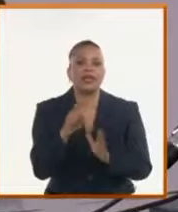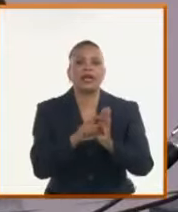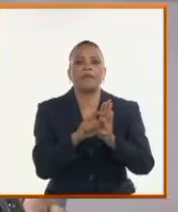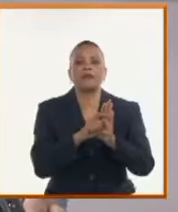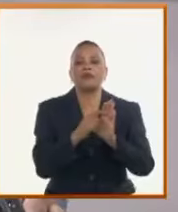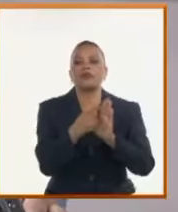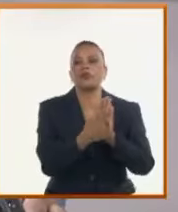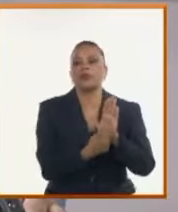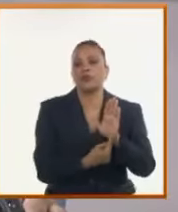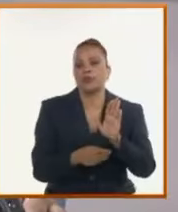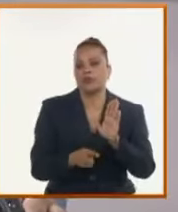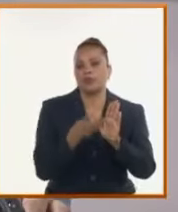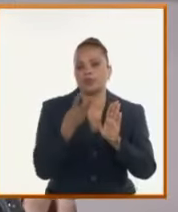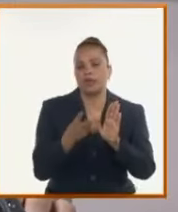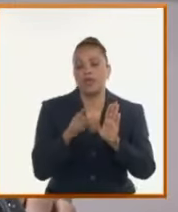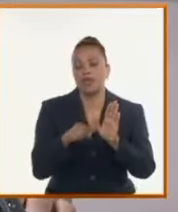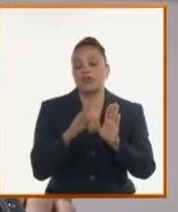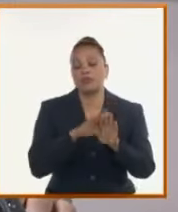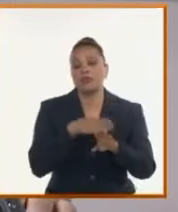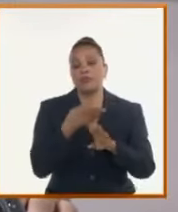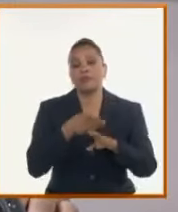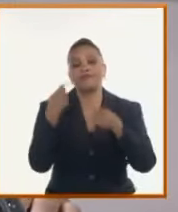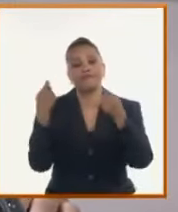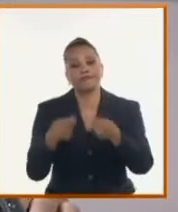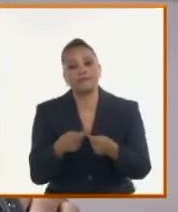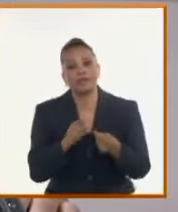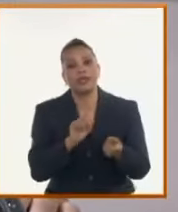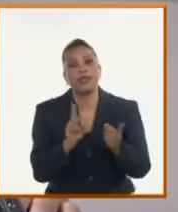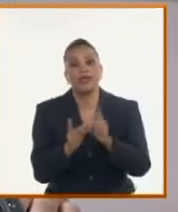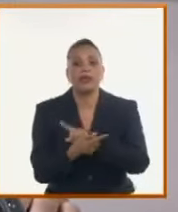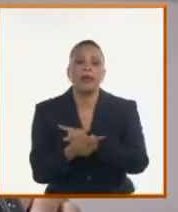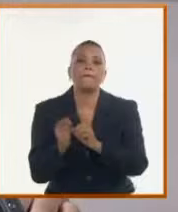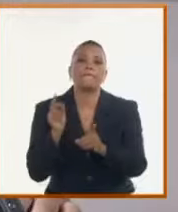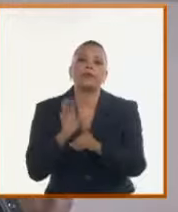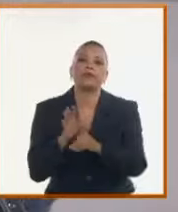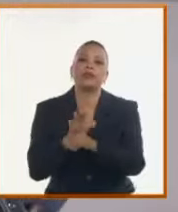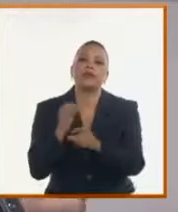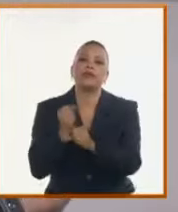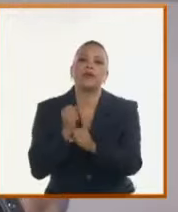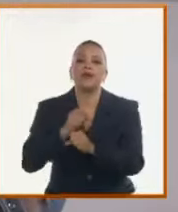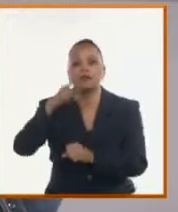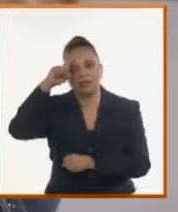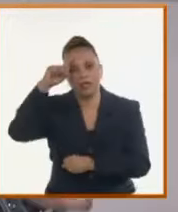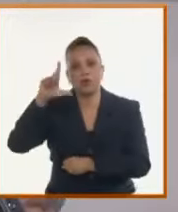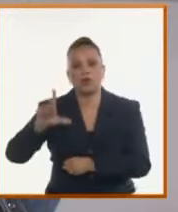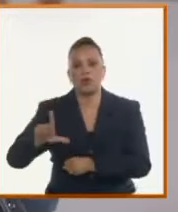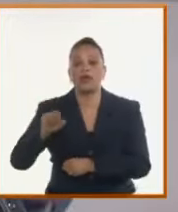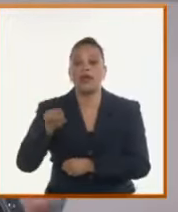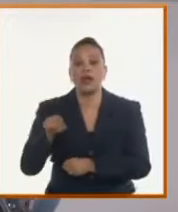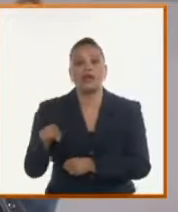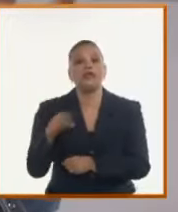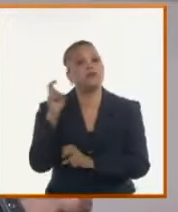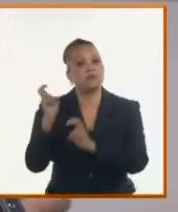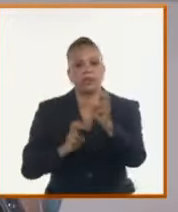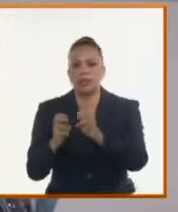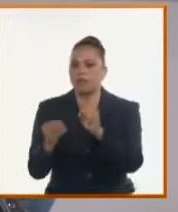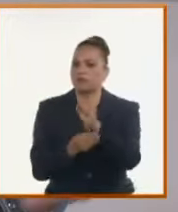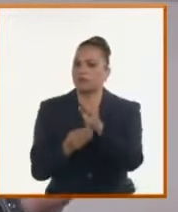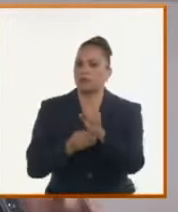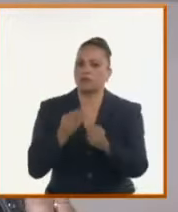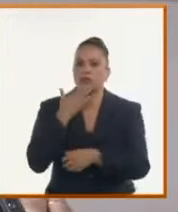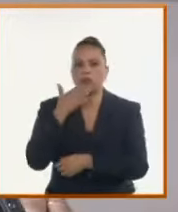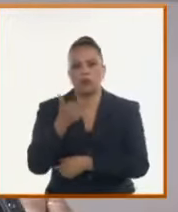le exacto y se toma la decisión de traspasarlo de comenzar los trabajos en en San Luis que también es un taller con toda la potencialidad el